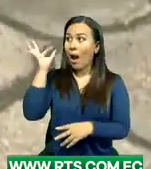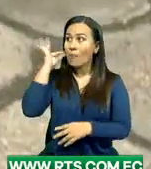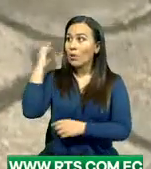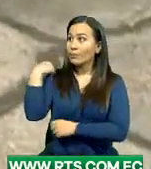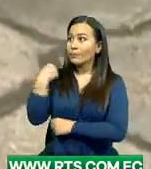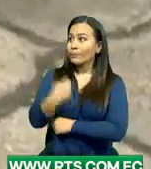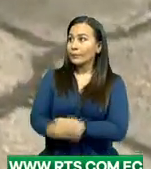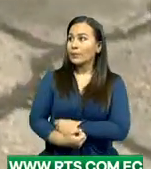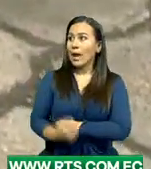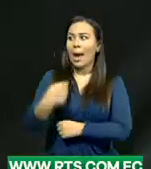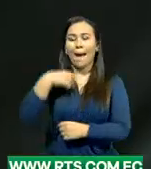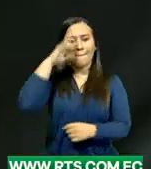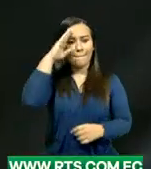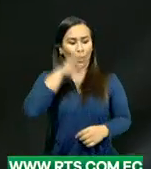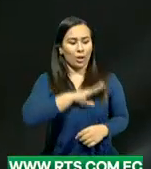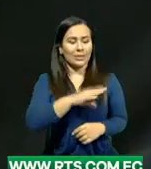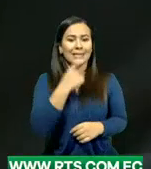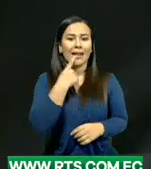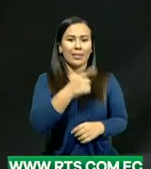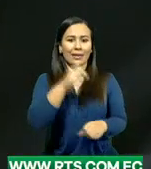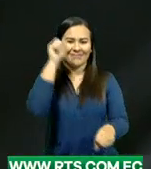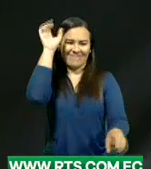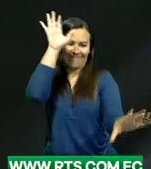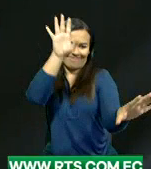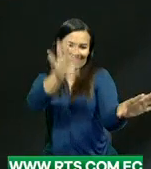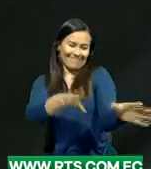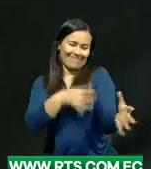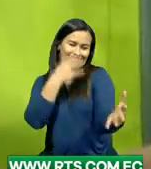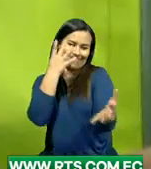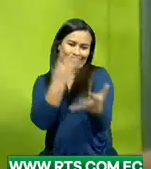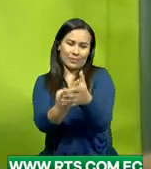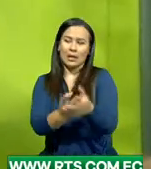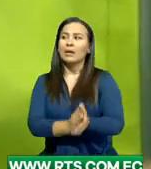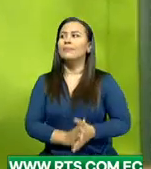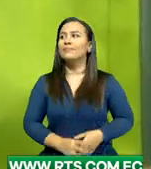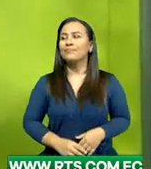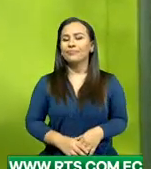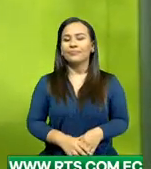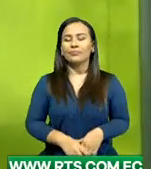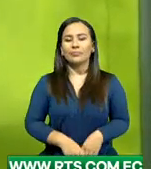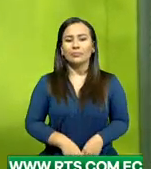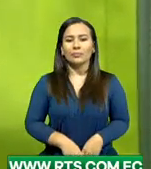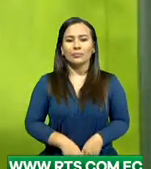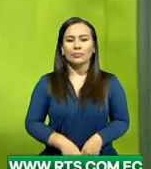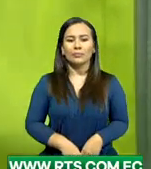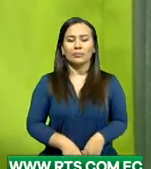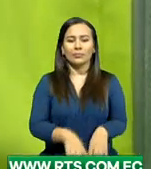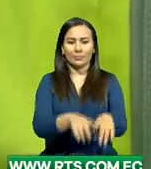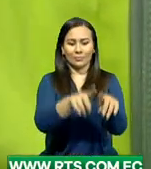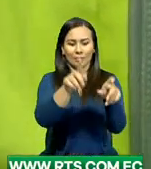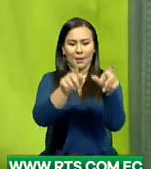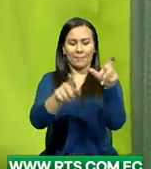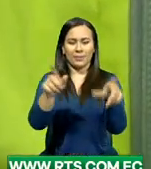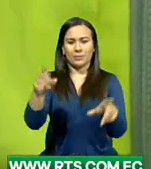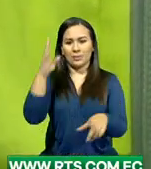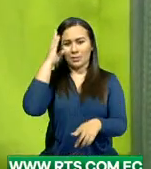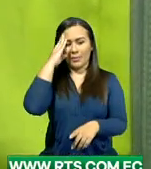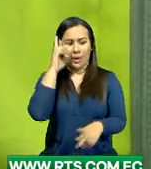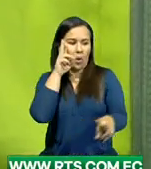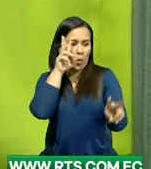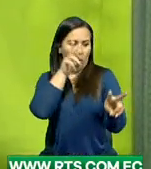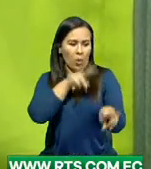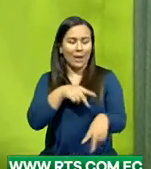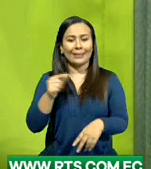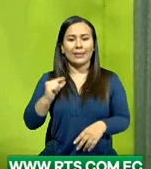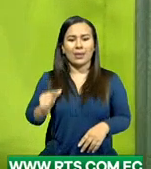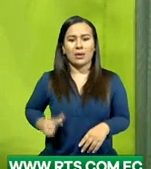de la policía judicial les dañó la jugada delictiva. Parece que han tenido inteligenciado a la víctima, entonces